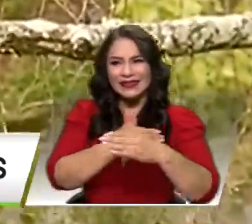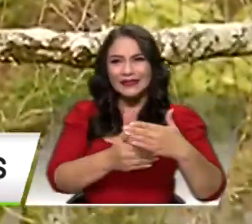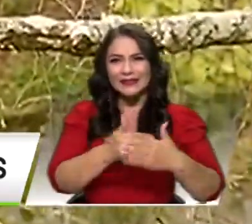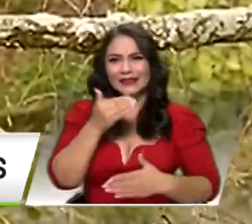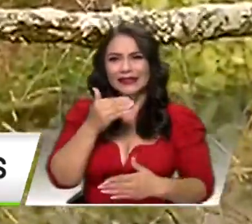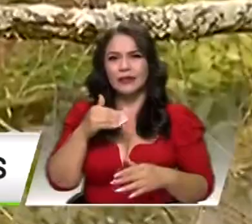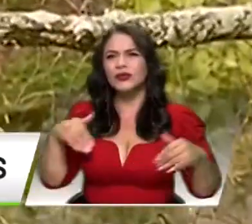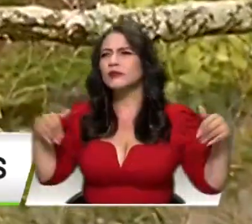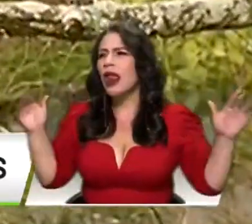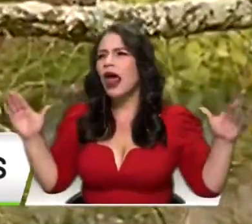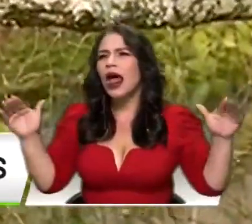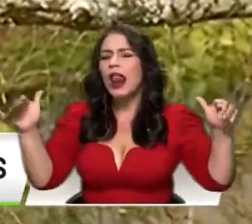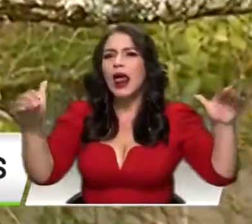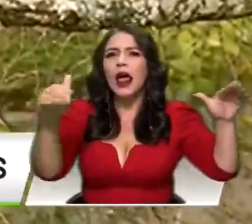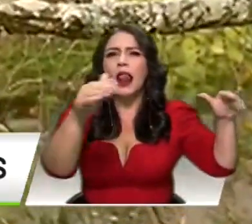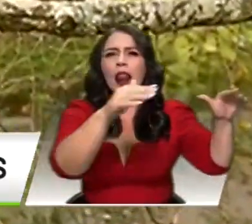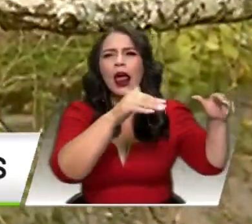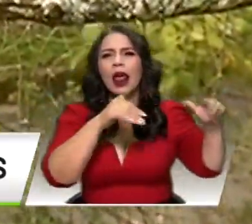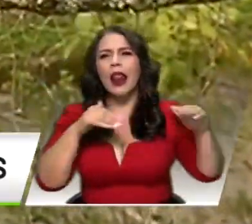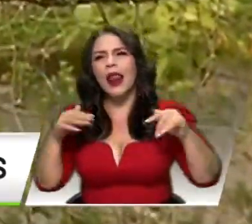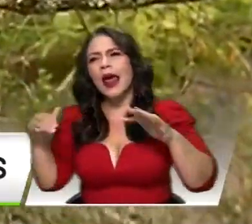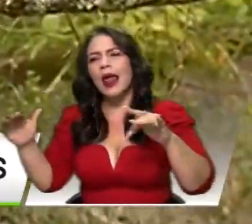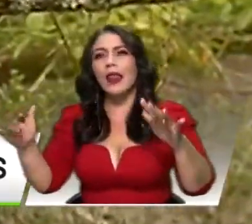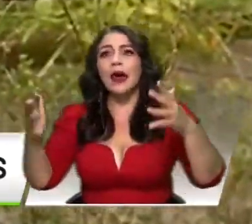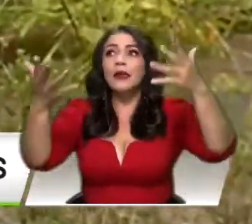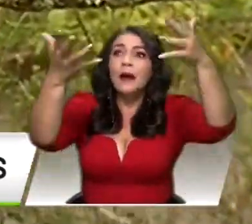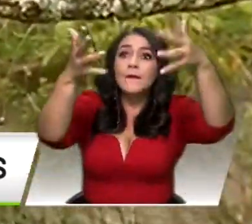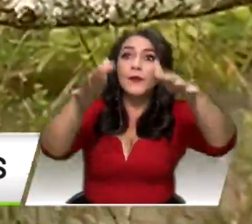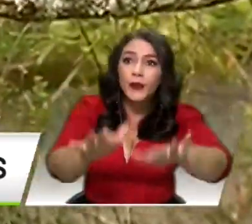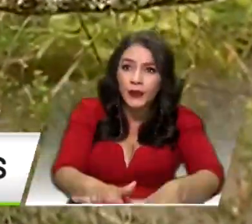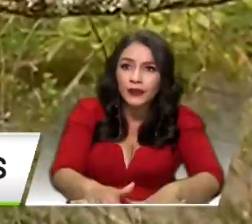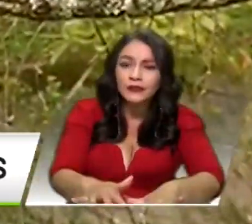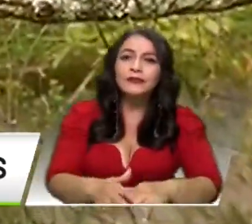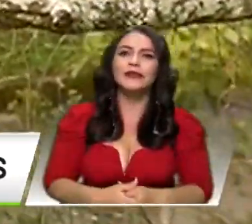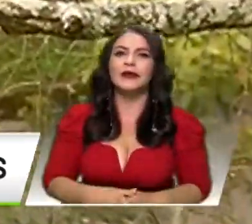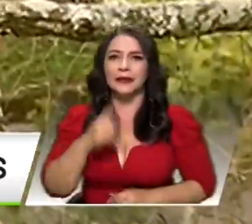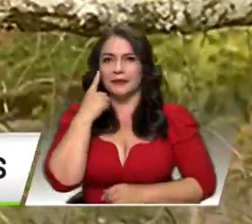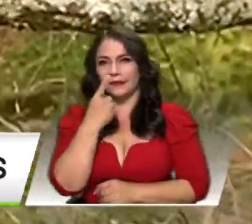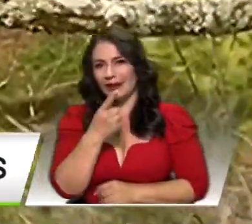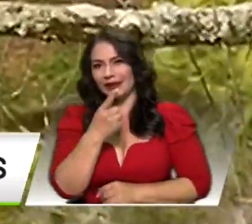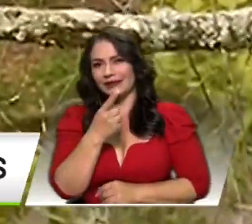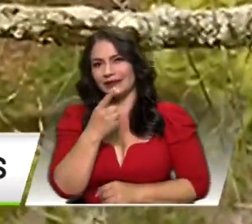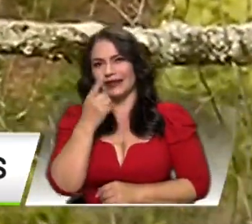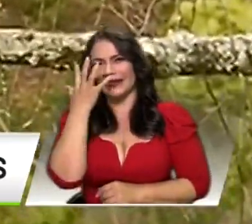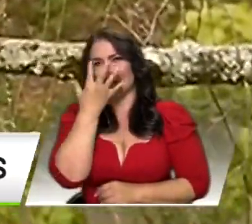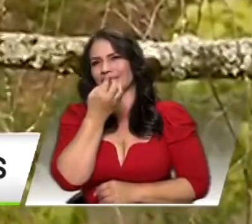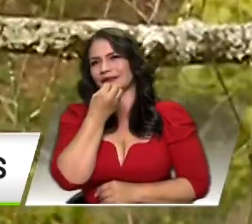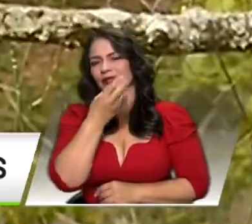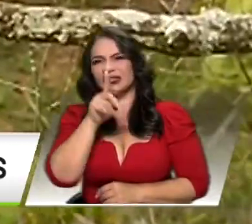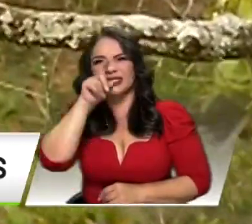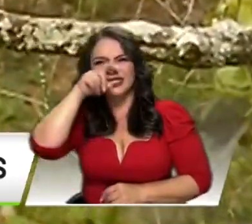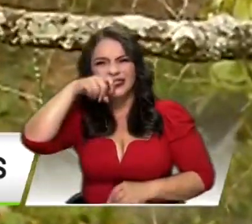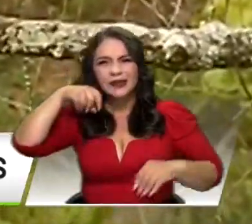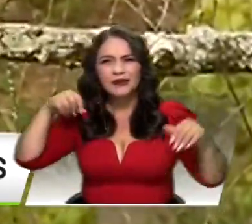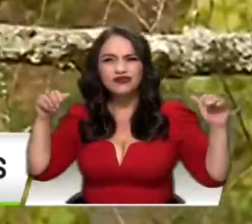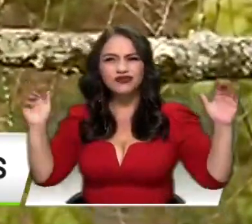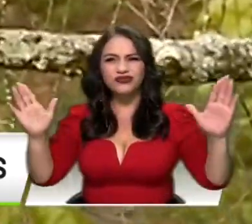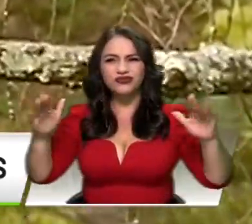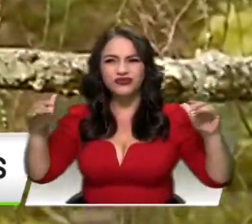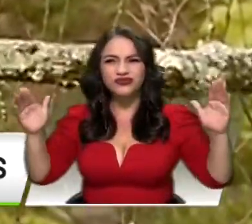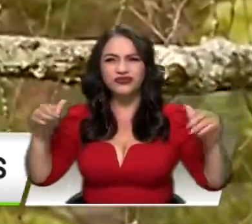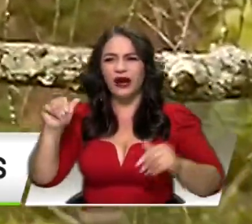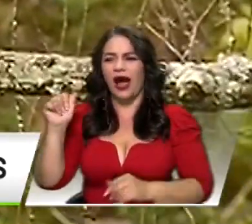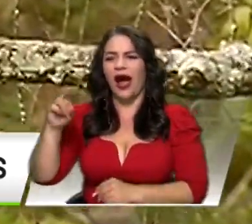los alrededores a la espera de la caída del Continental. Miren ustedes, un ancón que a esta hora se